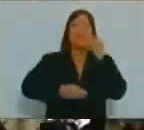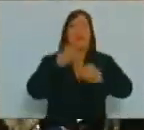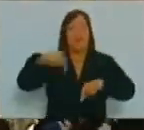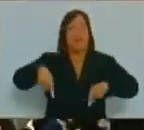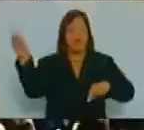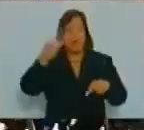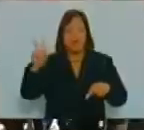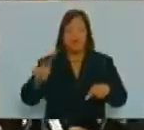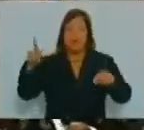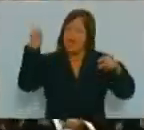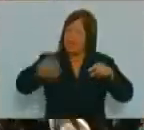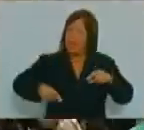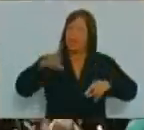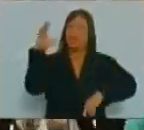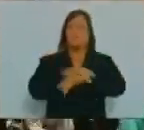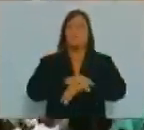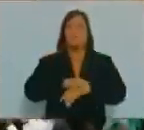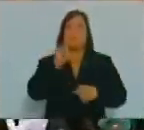país